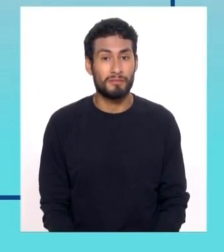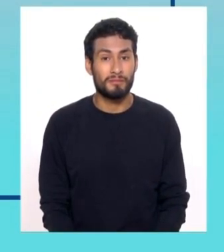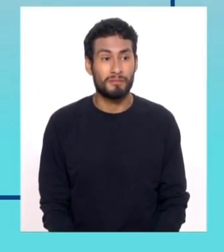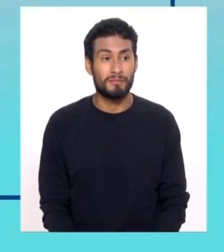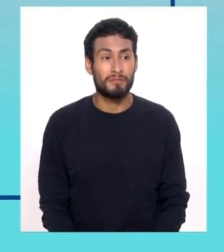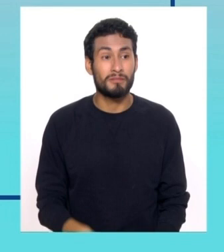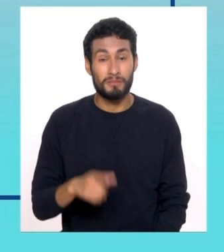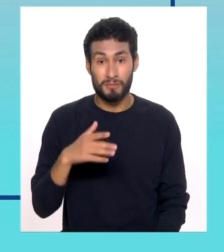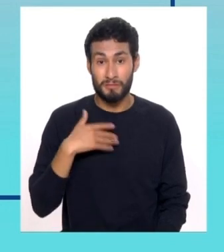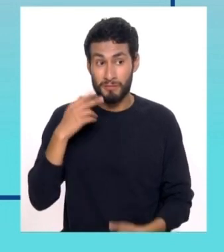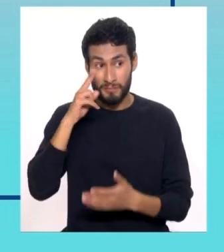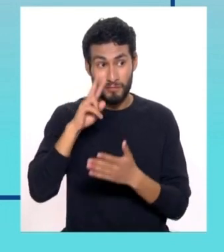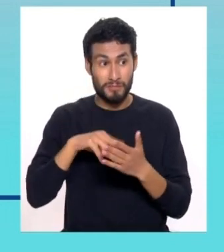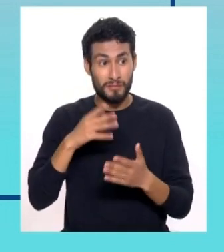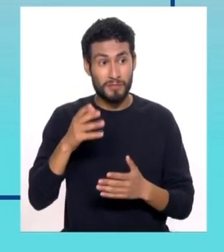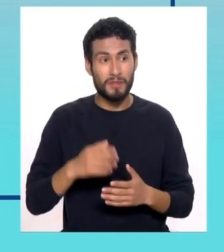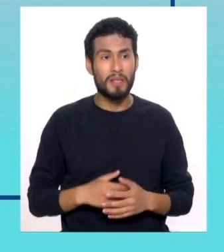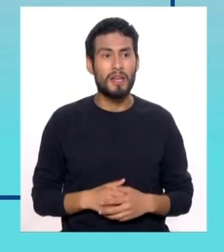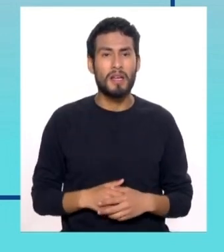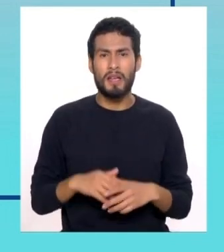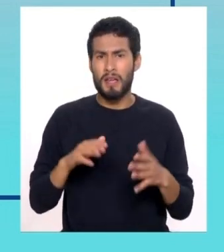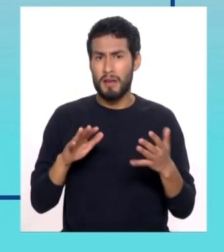Sí, la leemos.